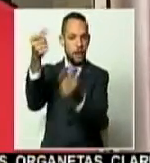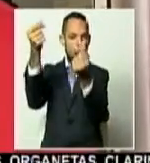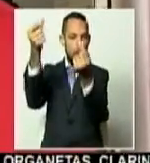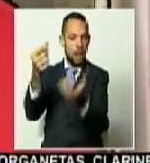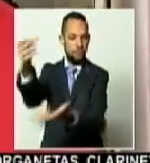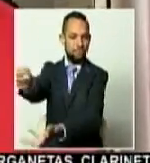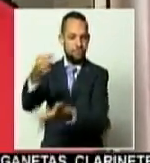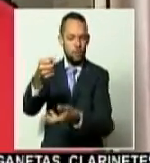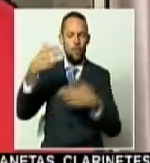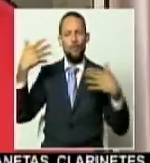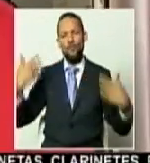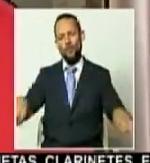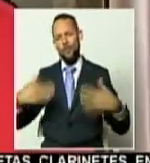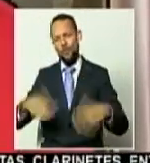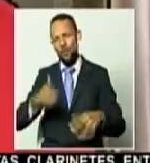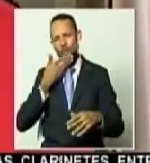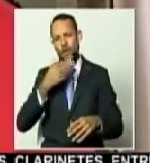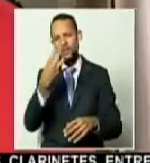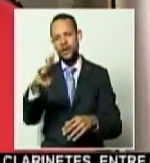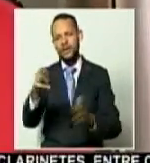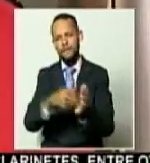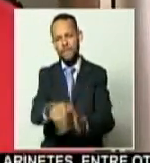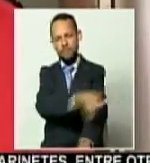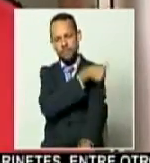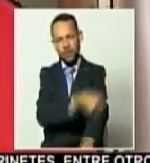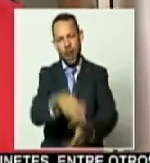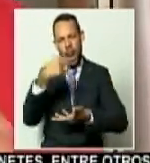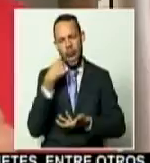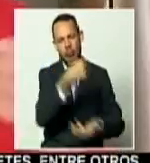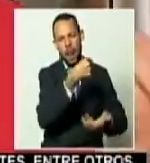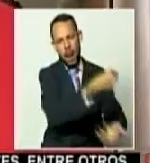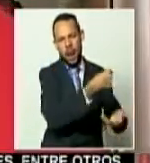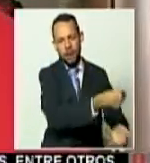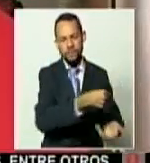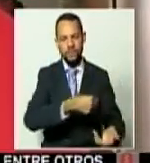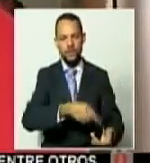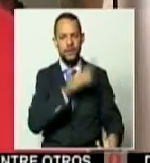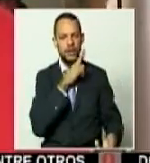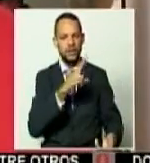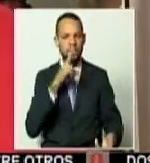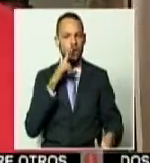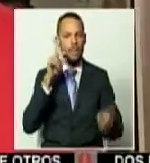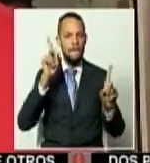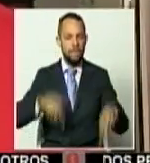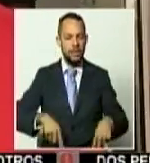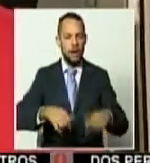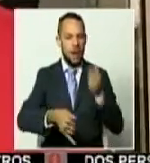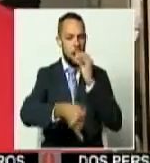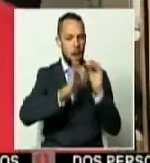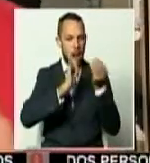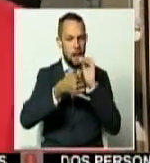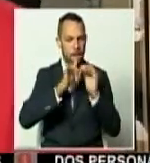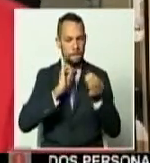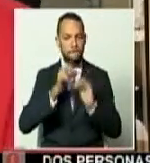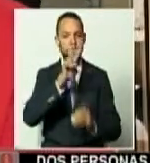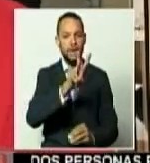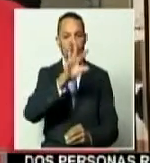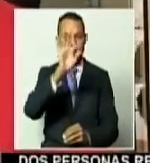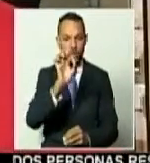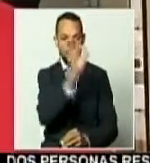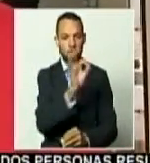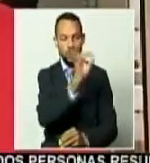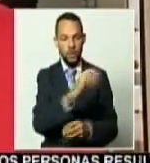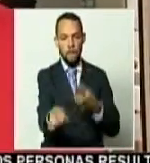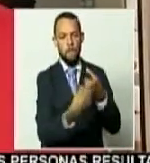vamos a poder llegar a 13.000 millones de pesos para lograr llegar, pasar del 28% atendido de la matrícula este año al